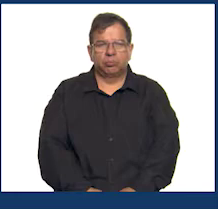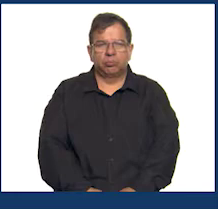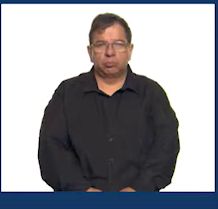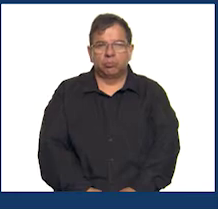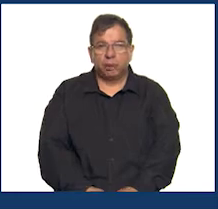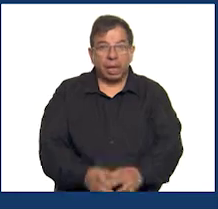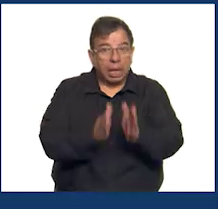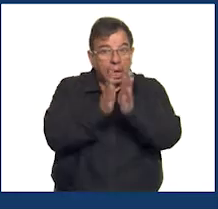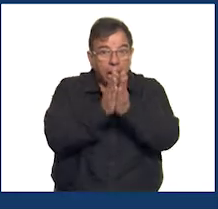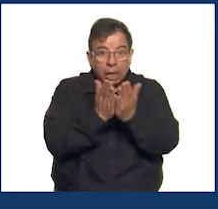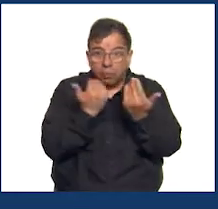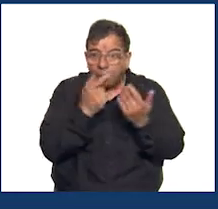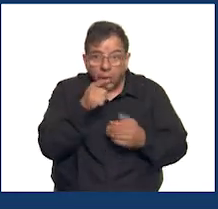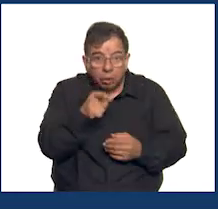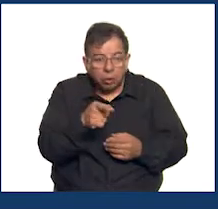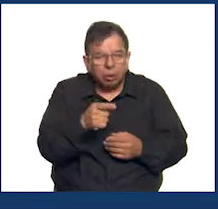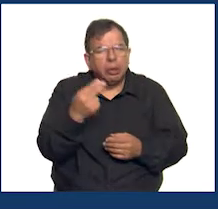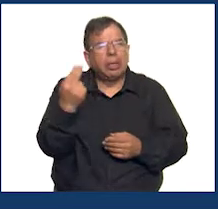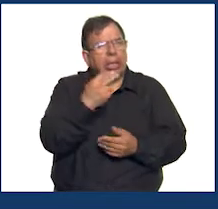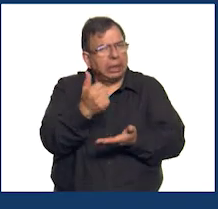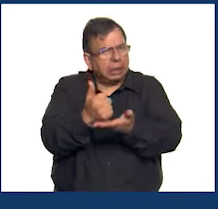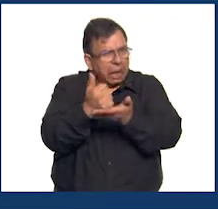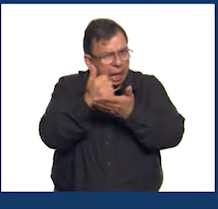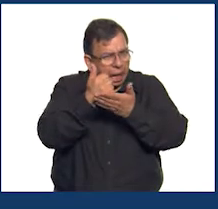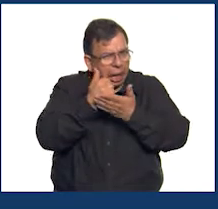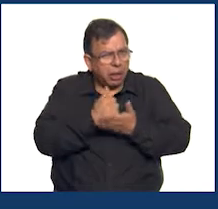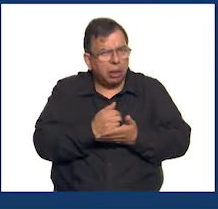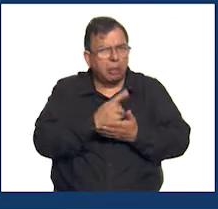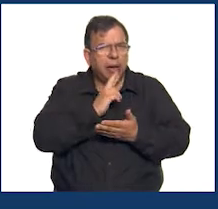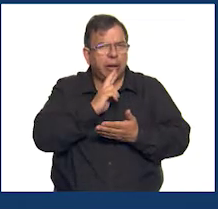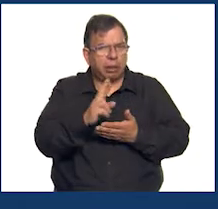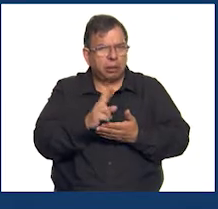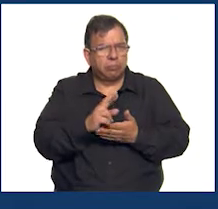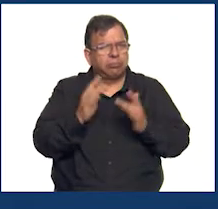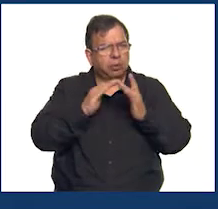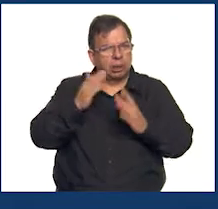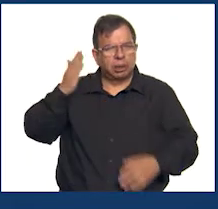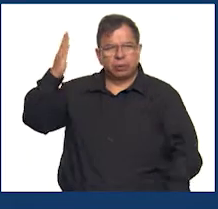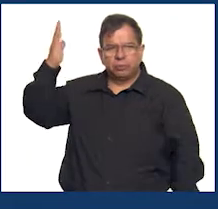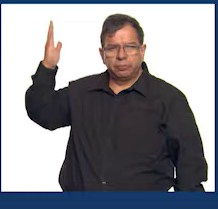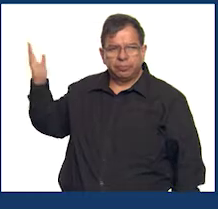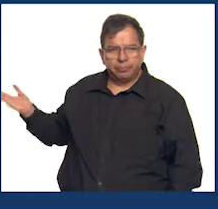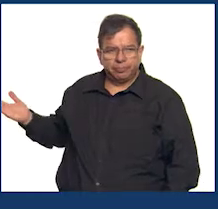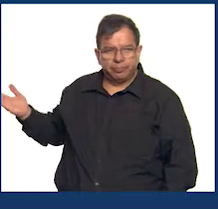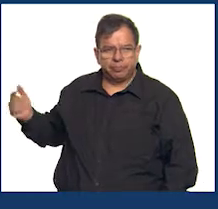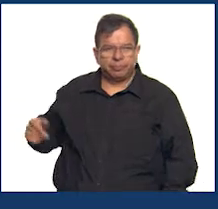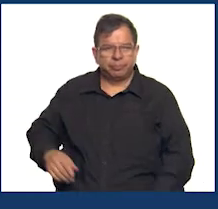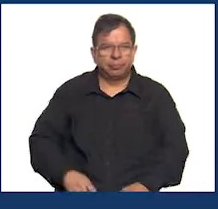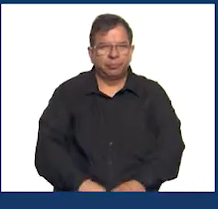Si no tienes el libro de texto o necesitas ayuda para responder las preguntas, contáctanos.